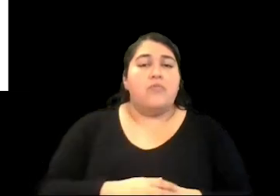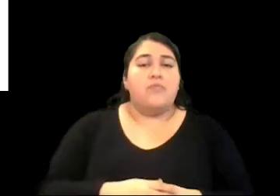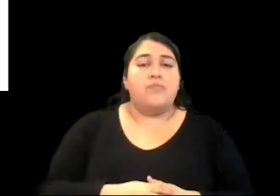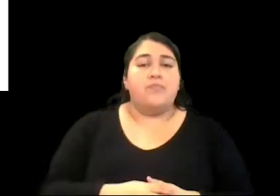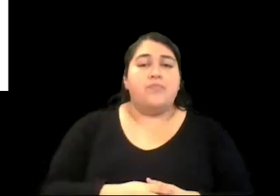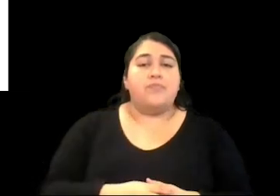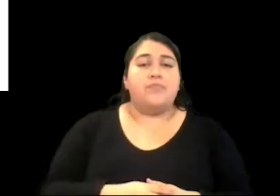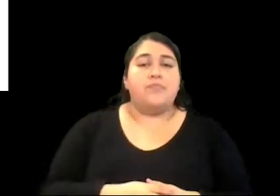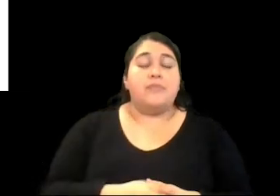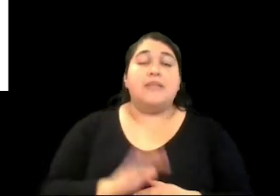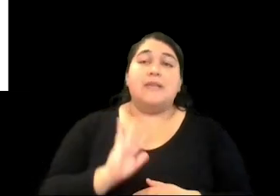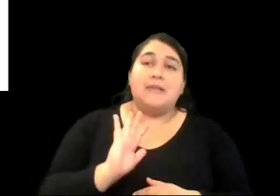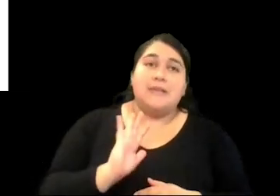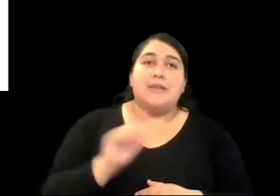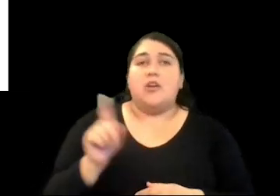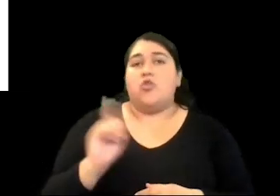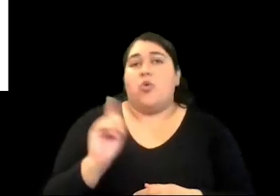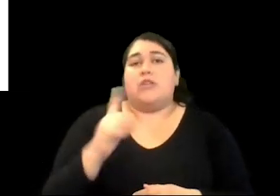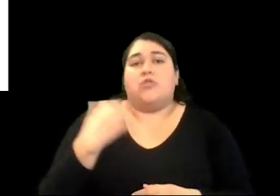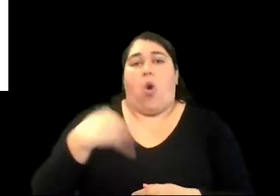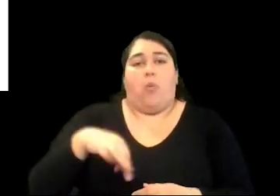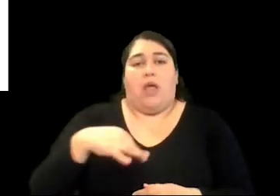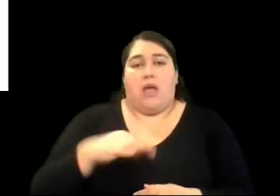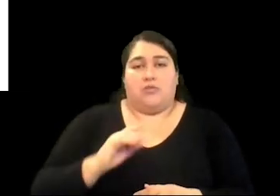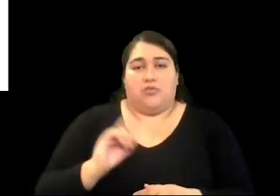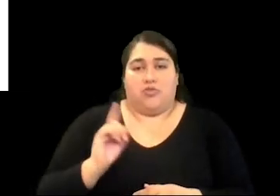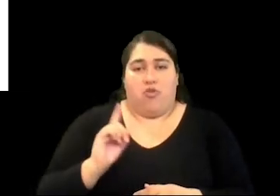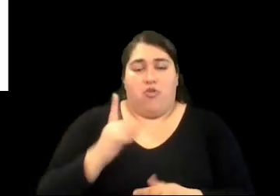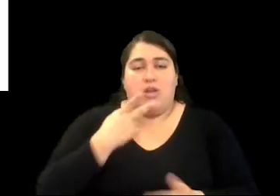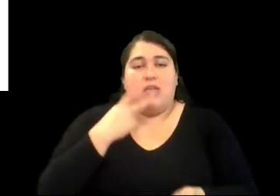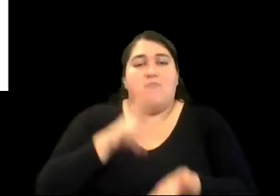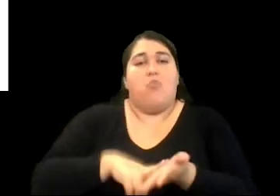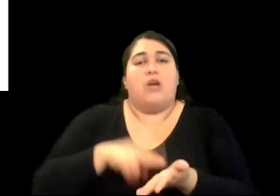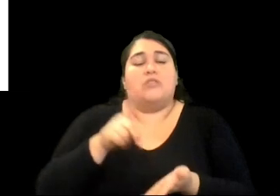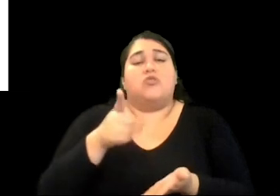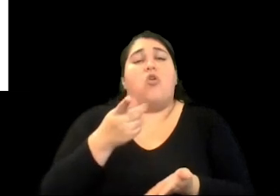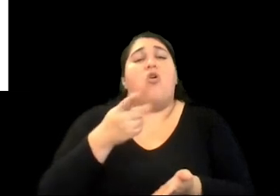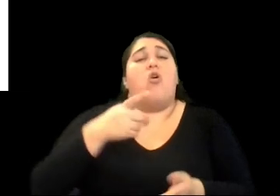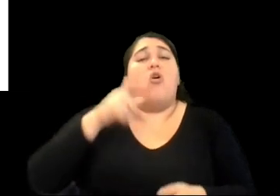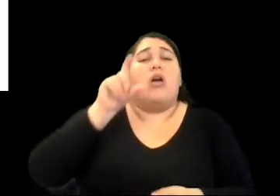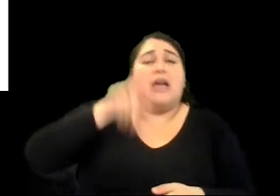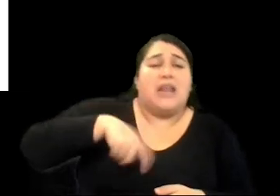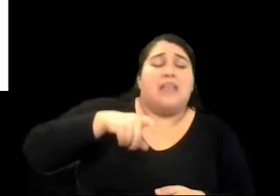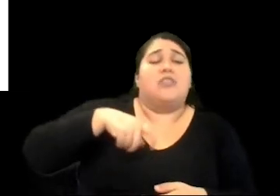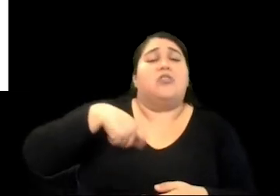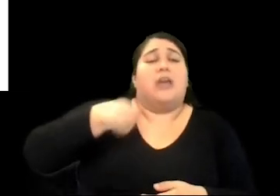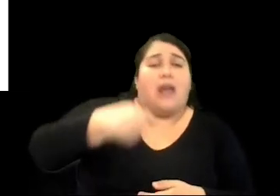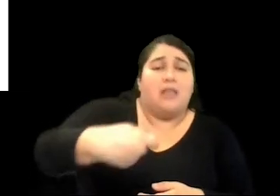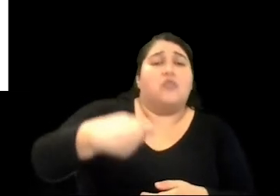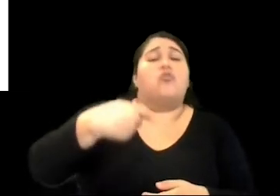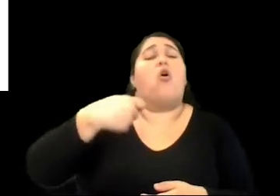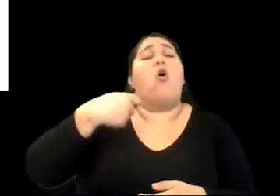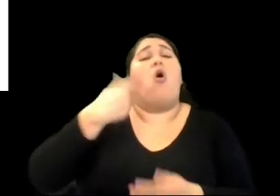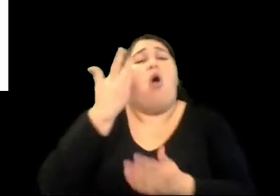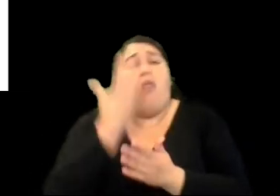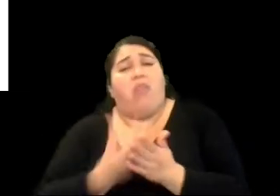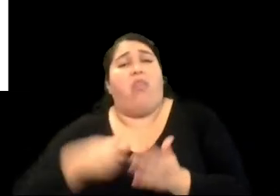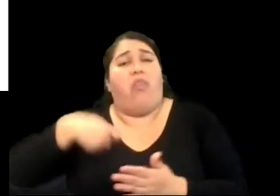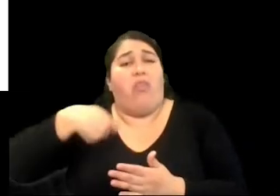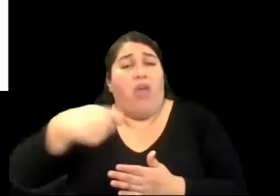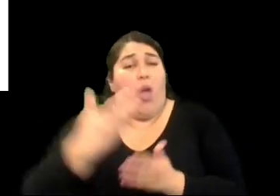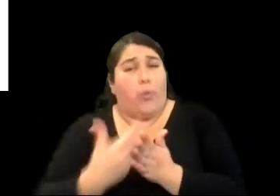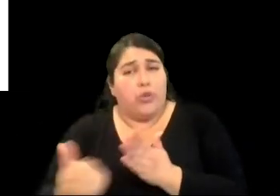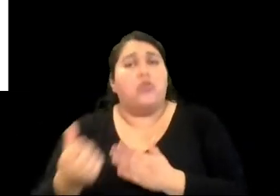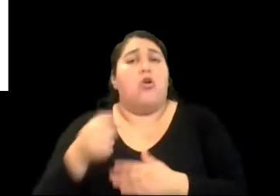En principio no es una obligación excluida el impuesto sobre los débitos y créditos bancarios, o sea que estaría permitida. Acá